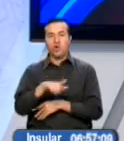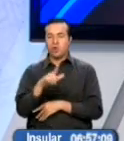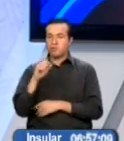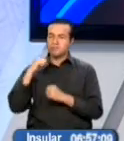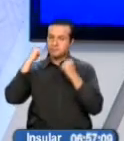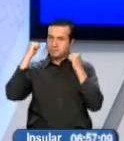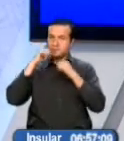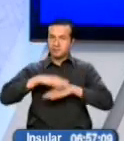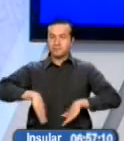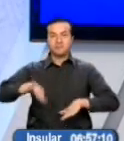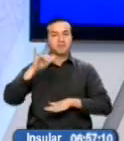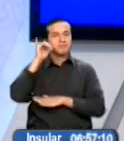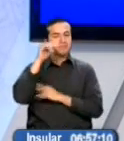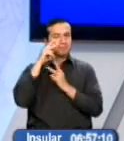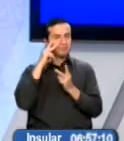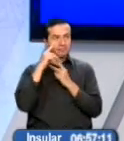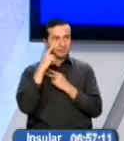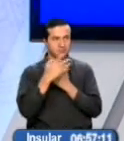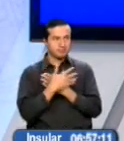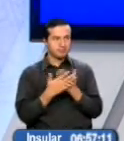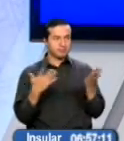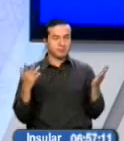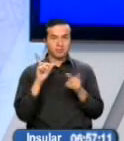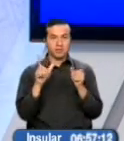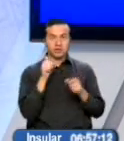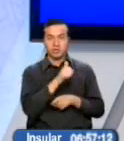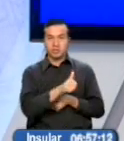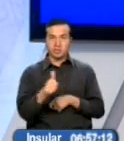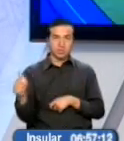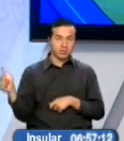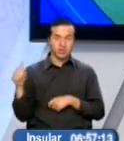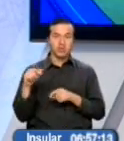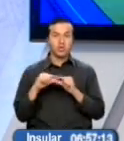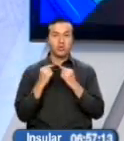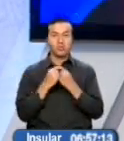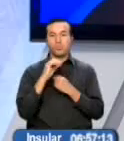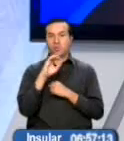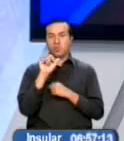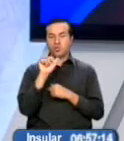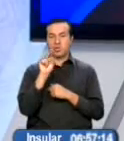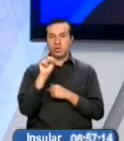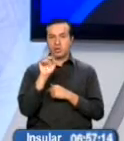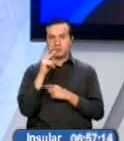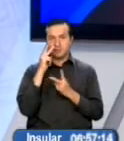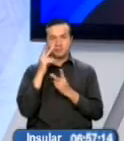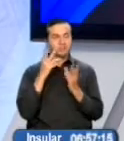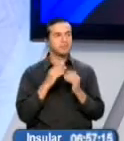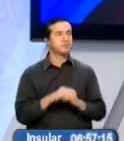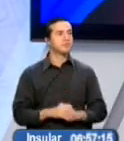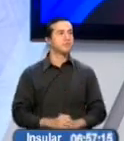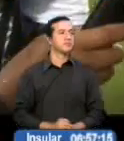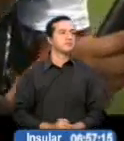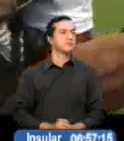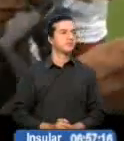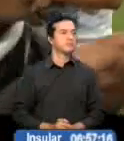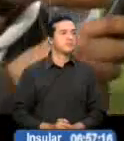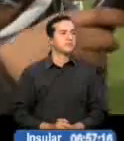festejos en Sangolquí y vamos con algunas reacciones de los integrantes del Clan Juvenil, que lo dirige el ecuatoriano Juan Carlos Garay.